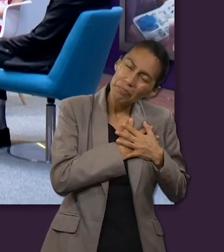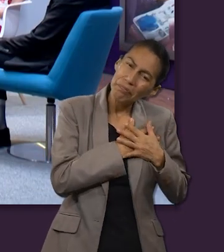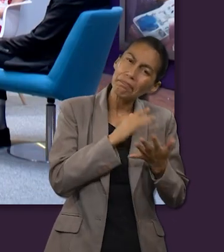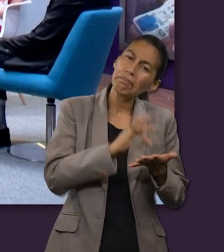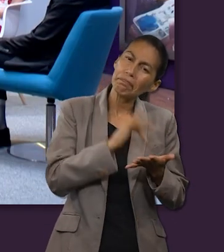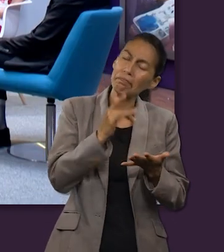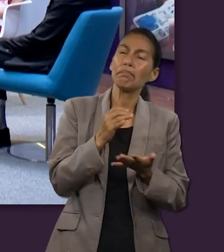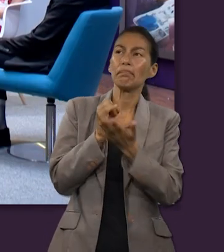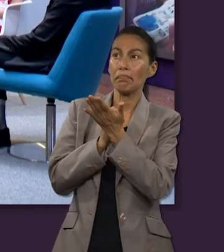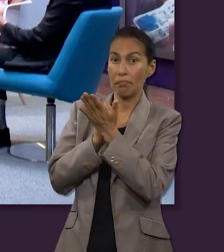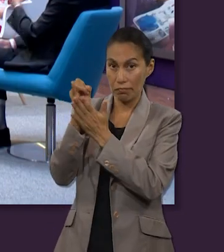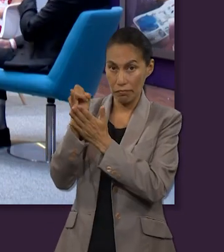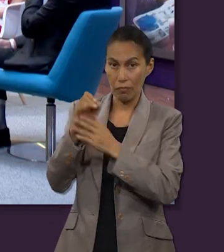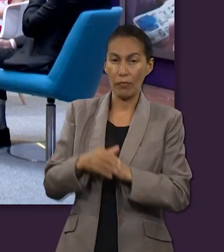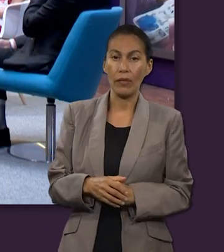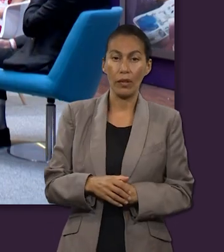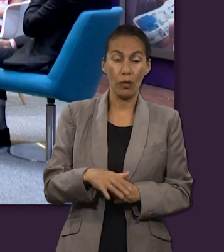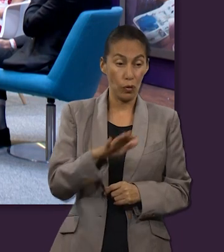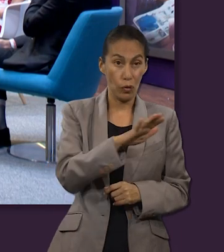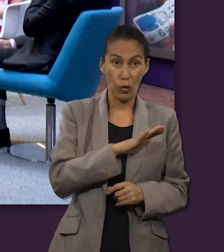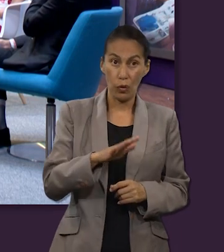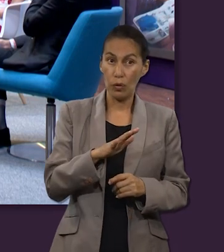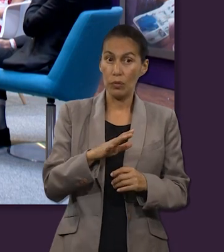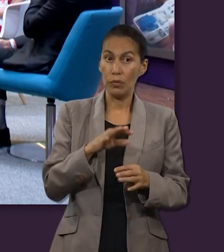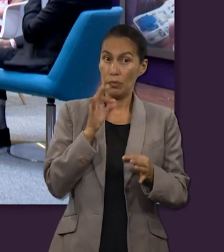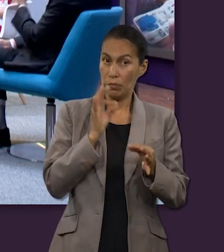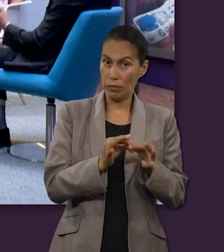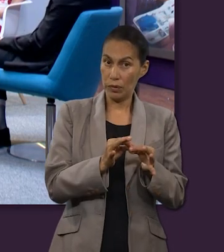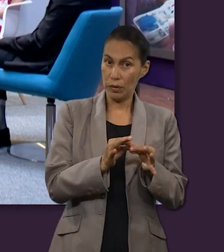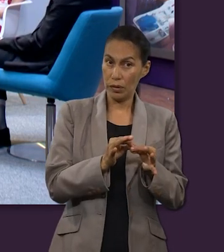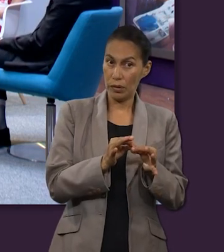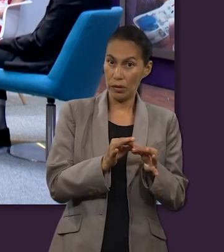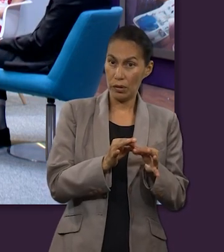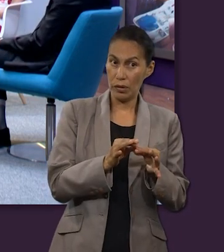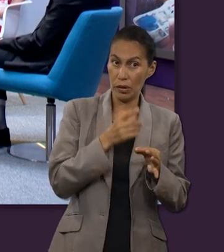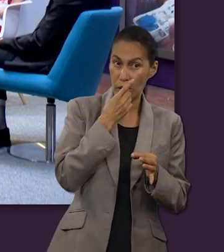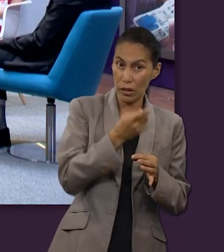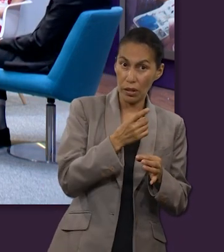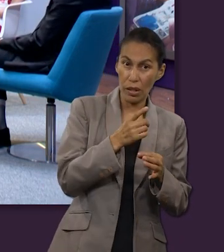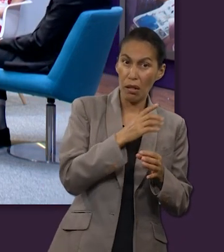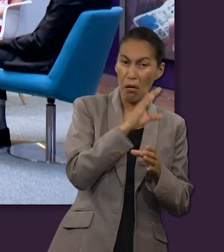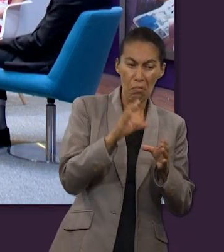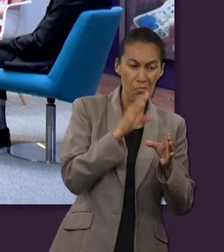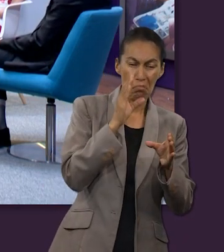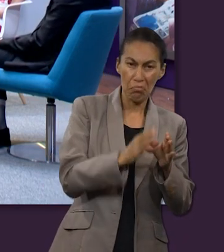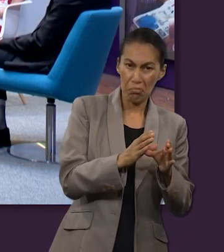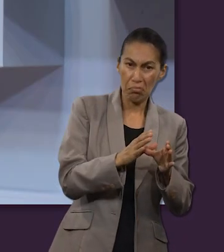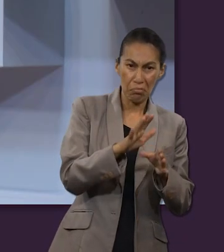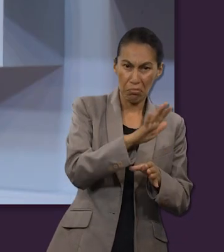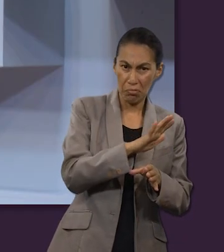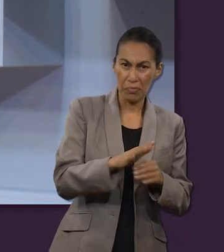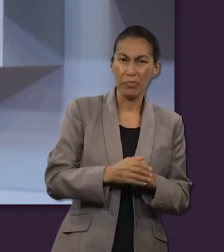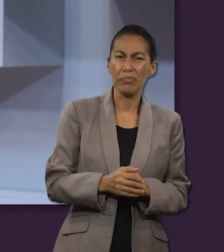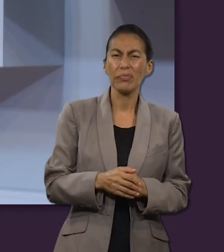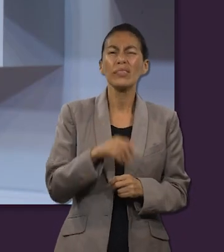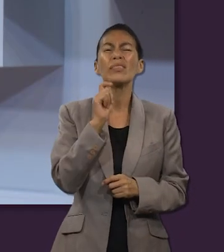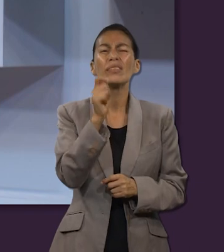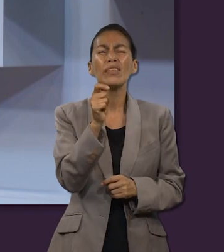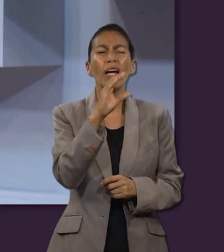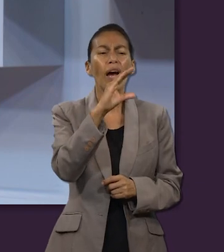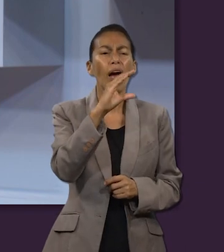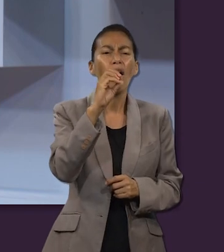versículos se terminan con la expresión consumido, consumado es. Ruth, ¿nos puedes